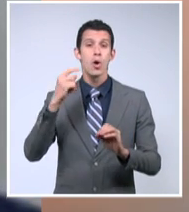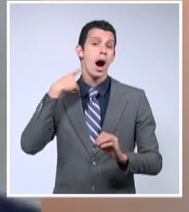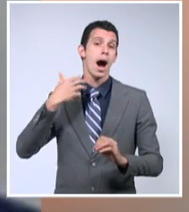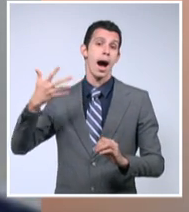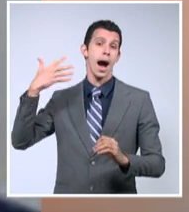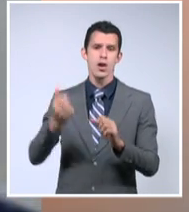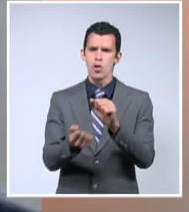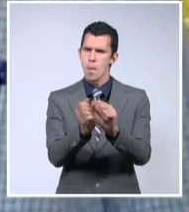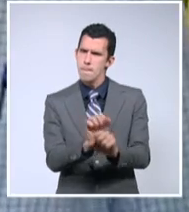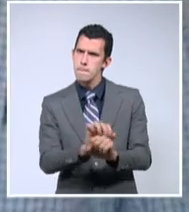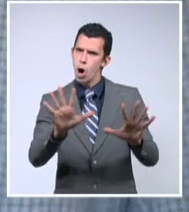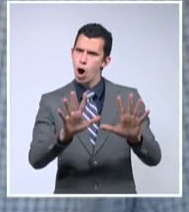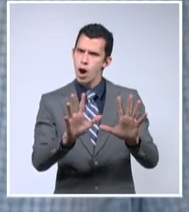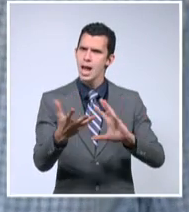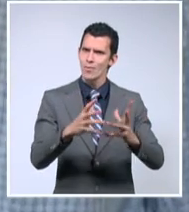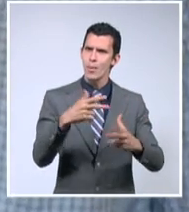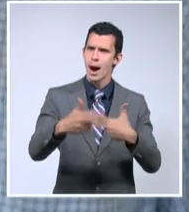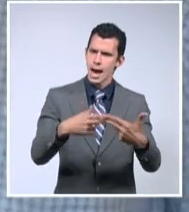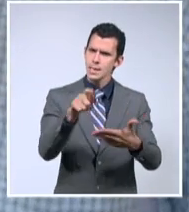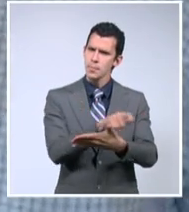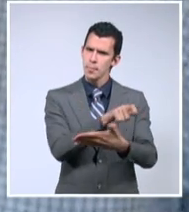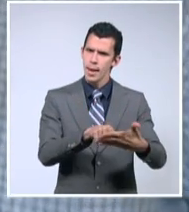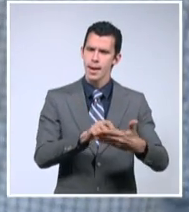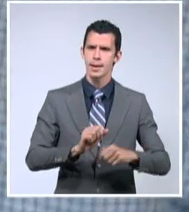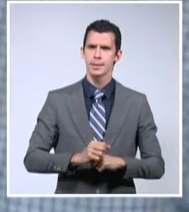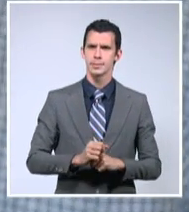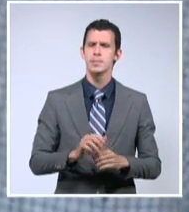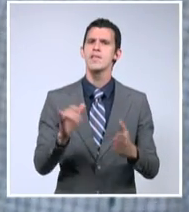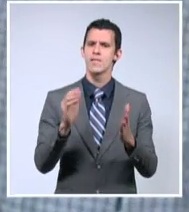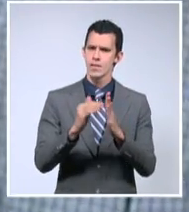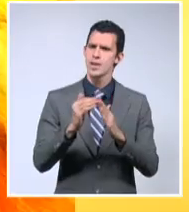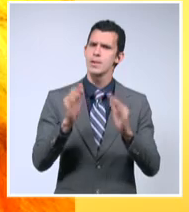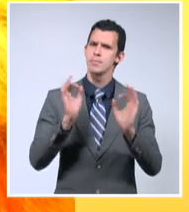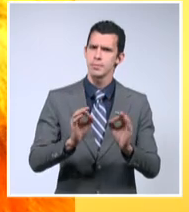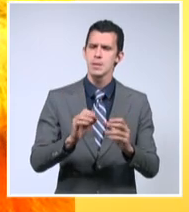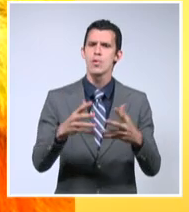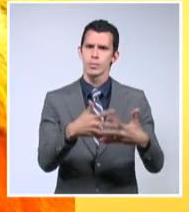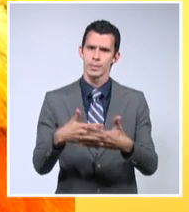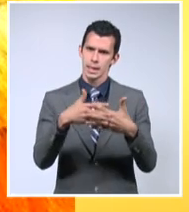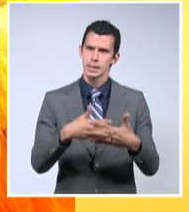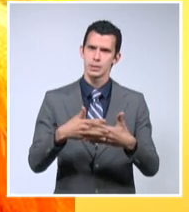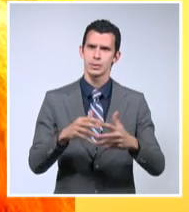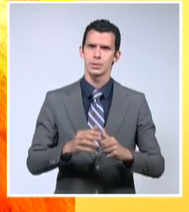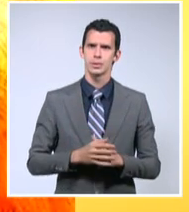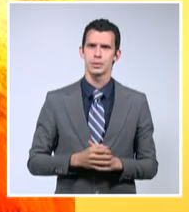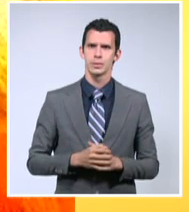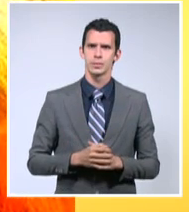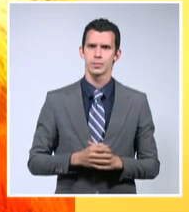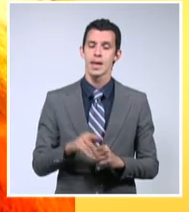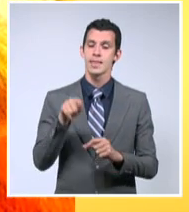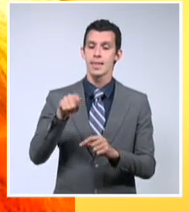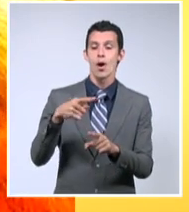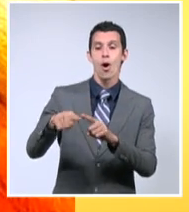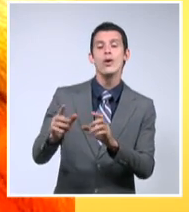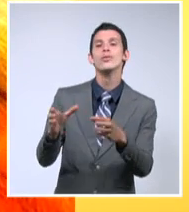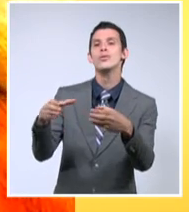también cubano radicado en el sur de la Florida, miembro de una organización autodenominada Lobos Solitarios y quien ya